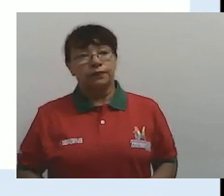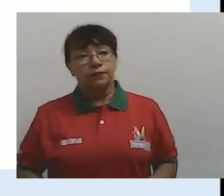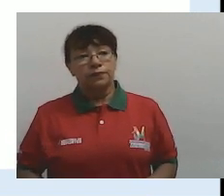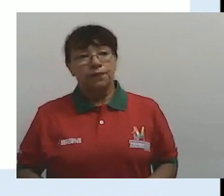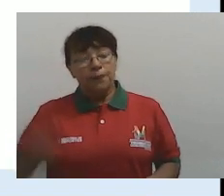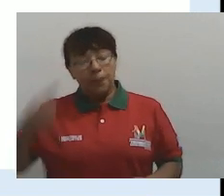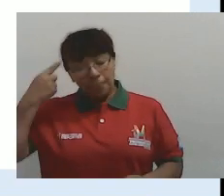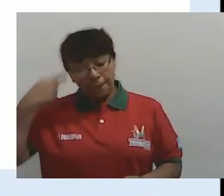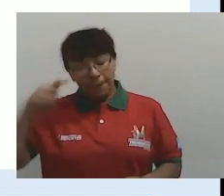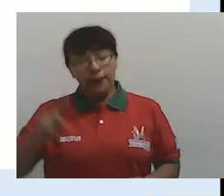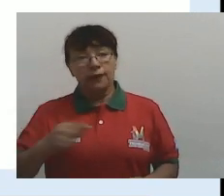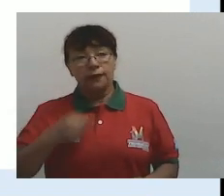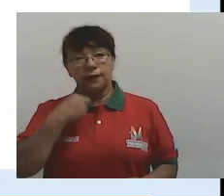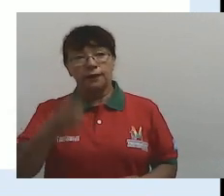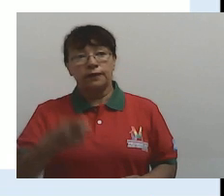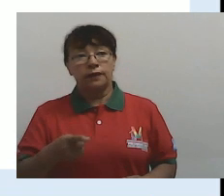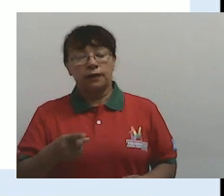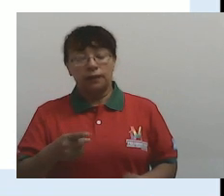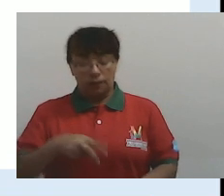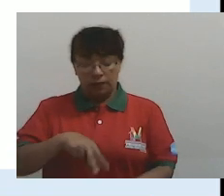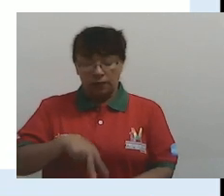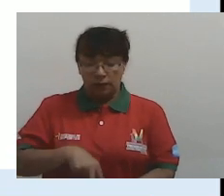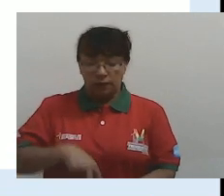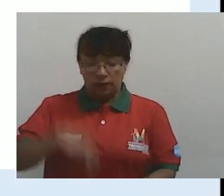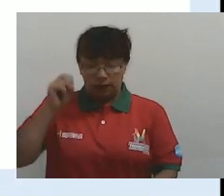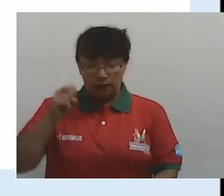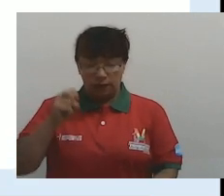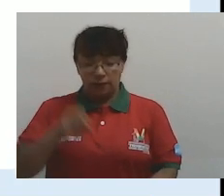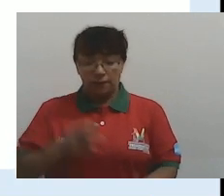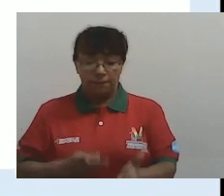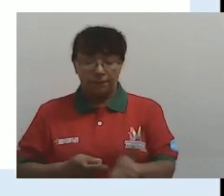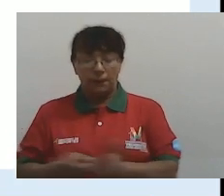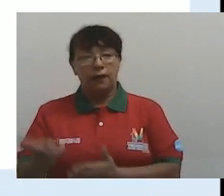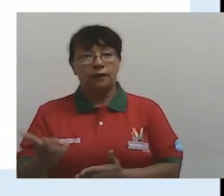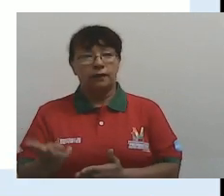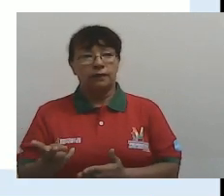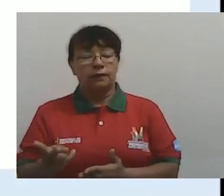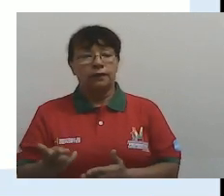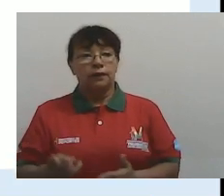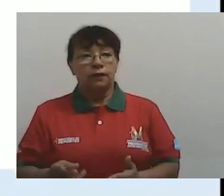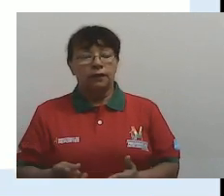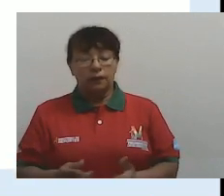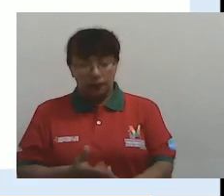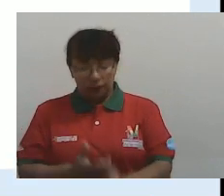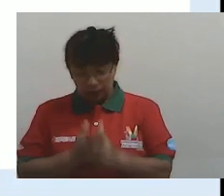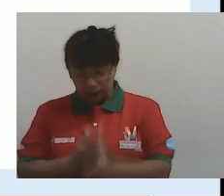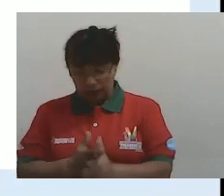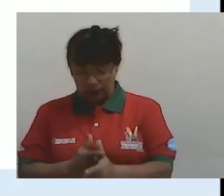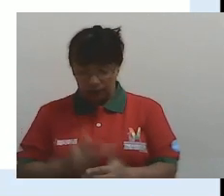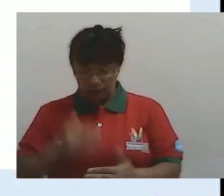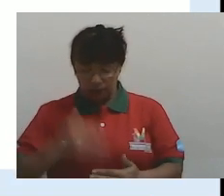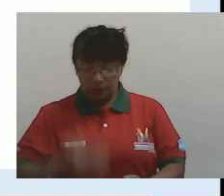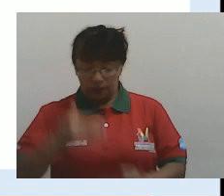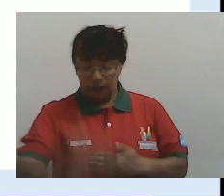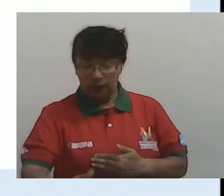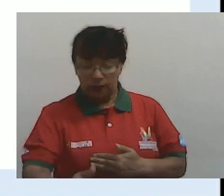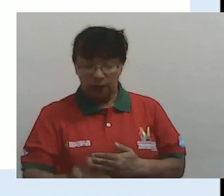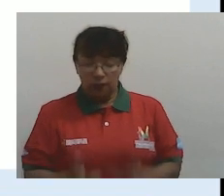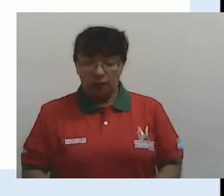para decir que vamos a hacer un salto válido. Primero, la carrera de aproximación, ¿cuánta distancia va a